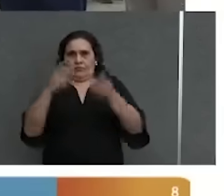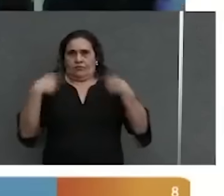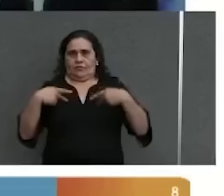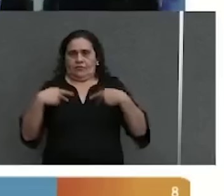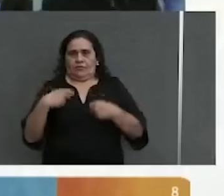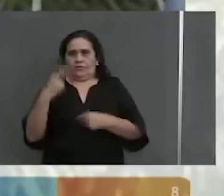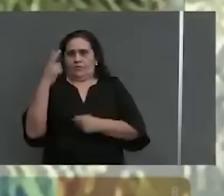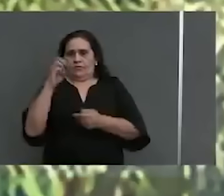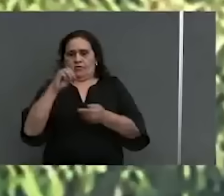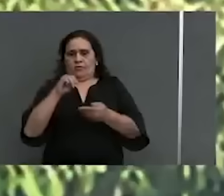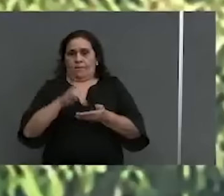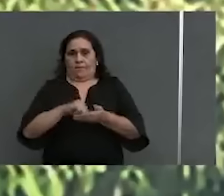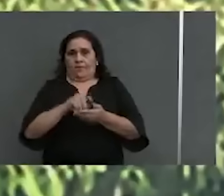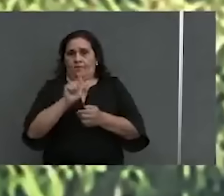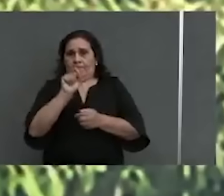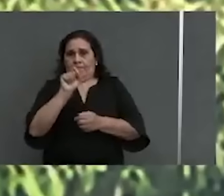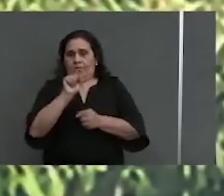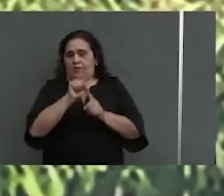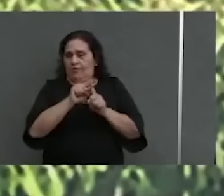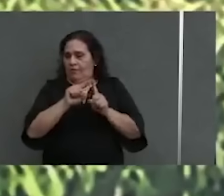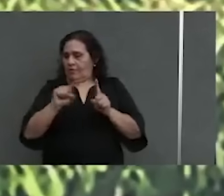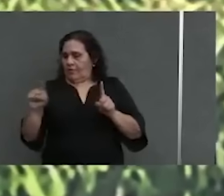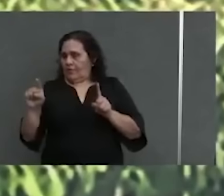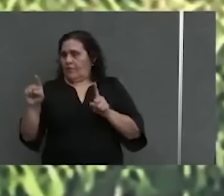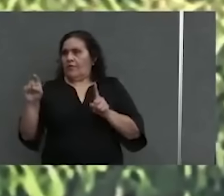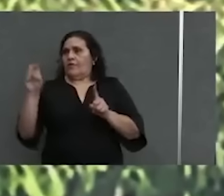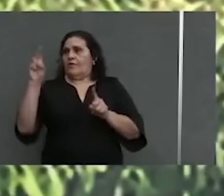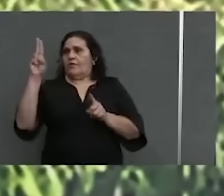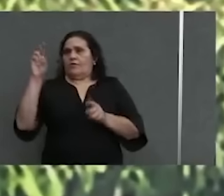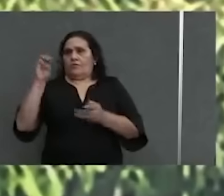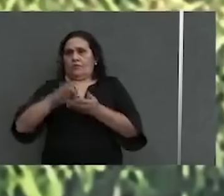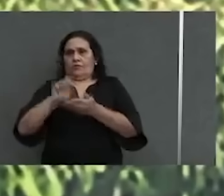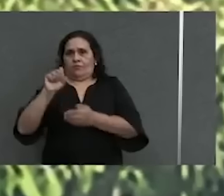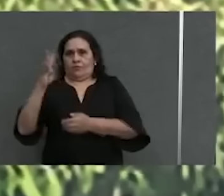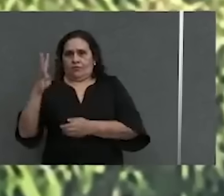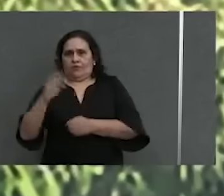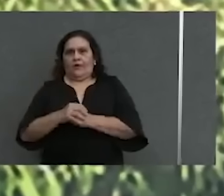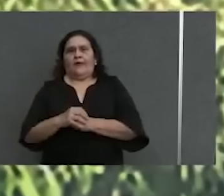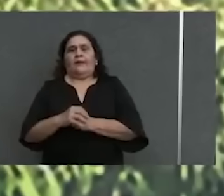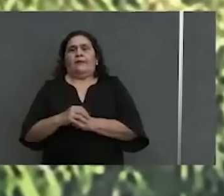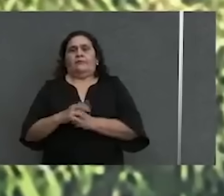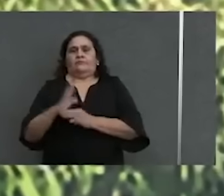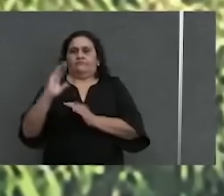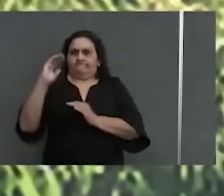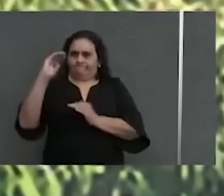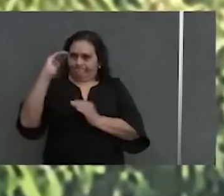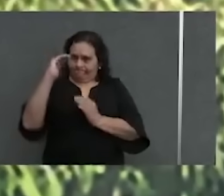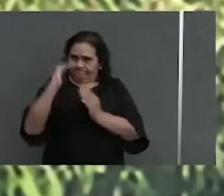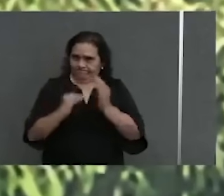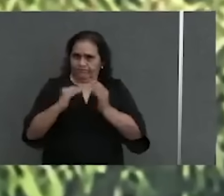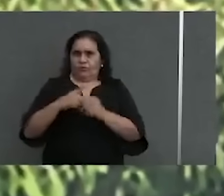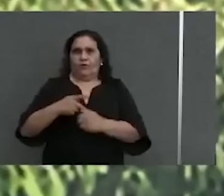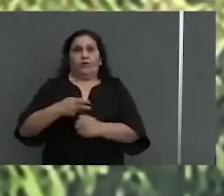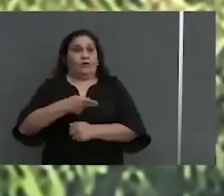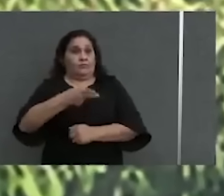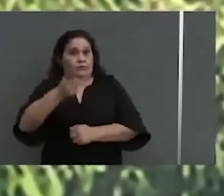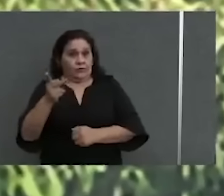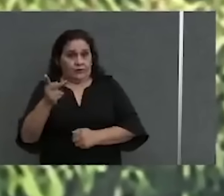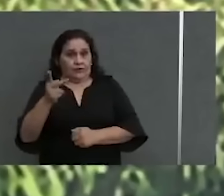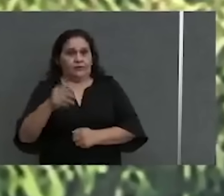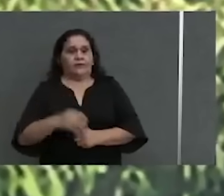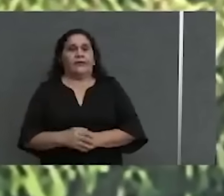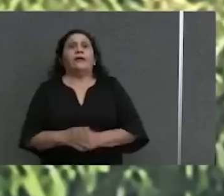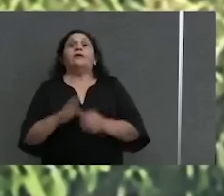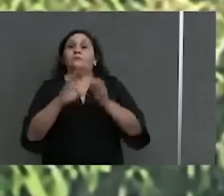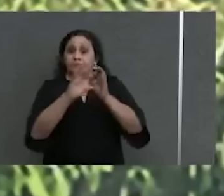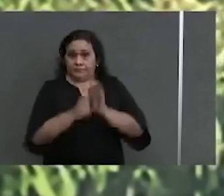al 2024 salieron de vivir en pobreza según los datos de Coneval. Pero lo que es también importante